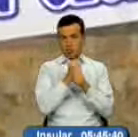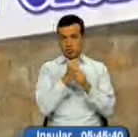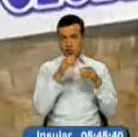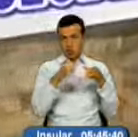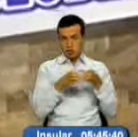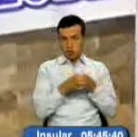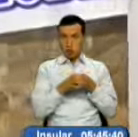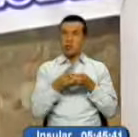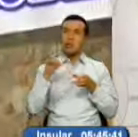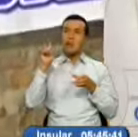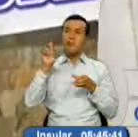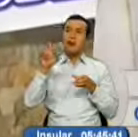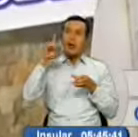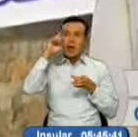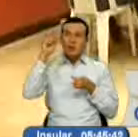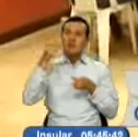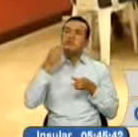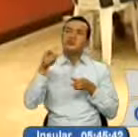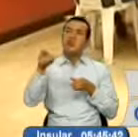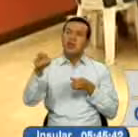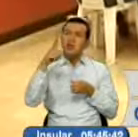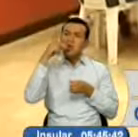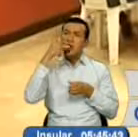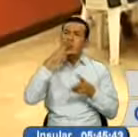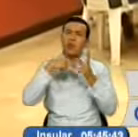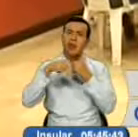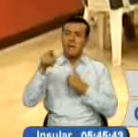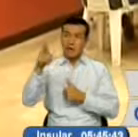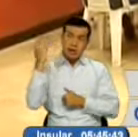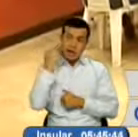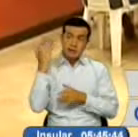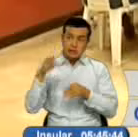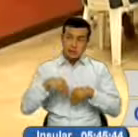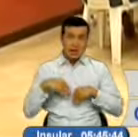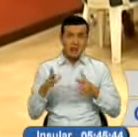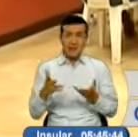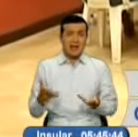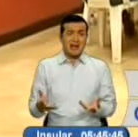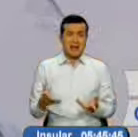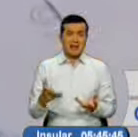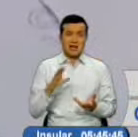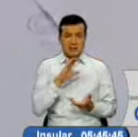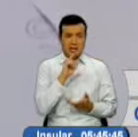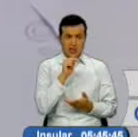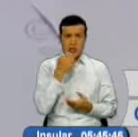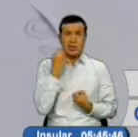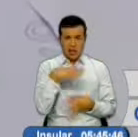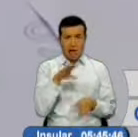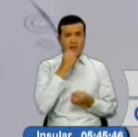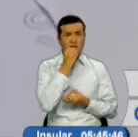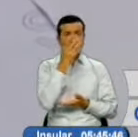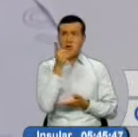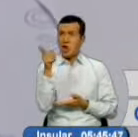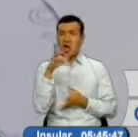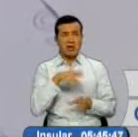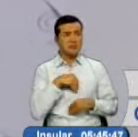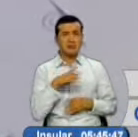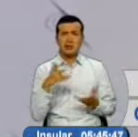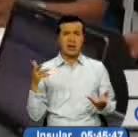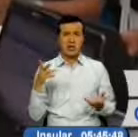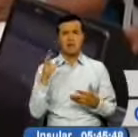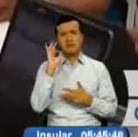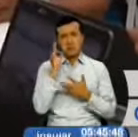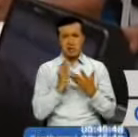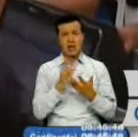postura de Guillermo Lazo, quien no reconoce los resultados oficiales del Consejo Nacional Electoral tras el recuento de las